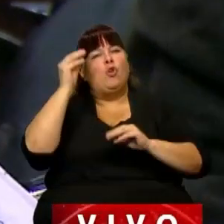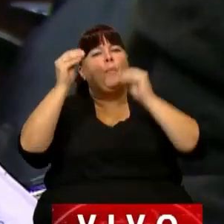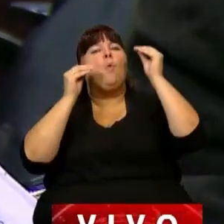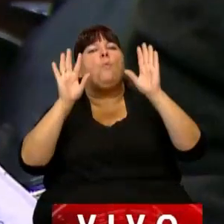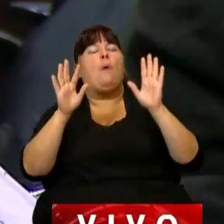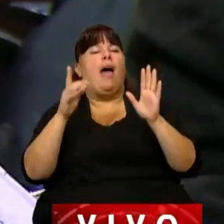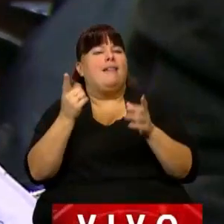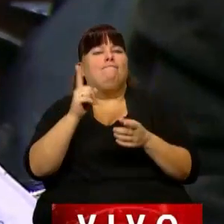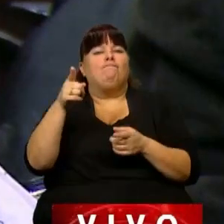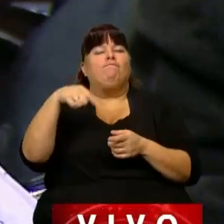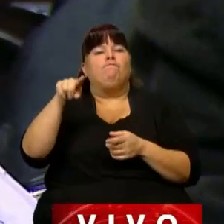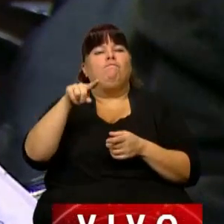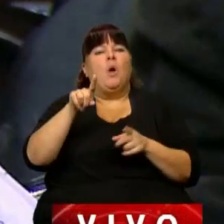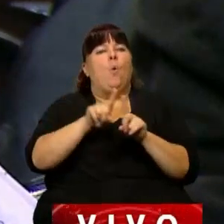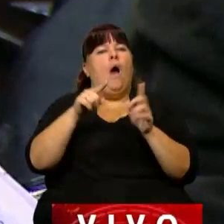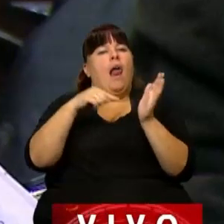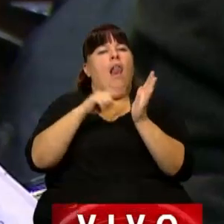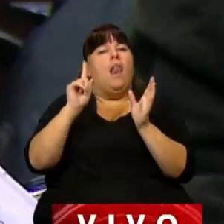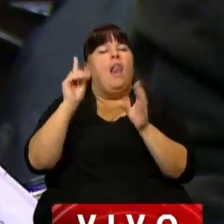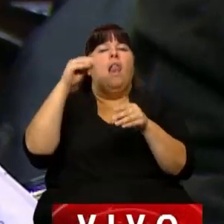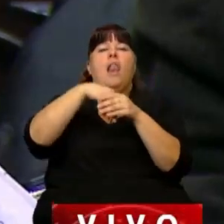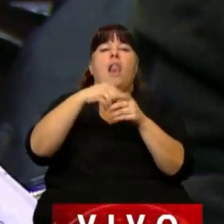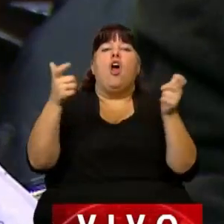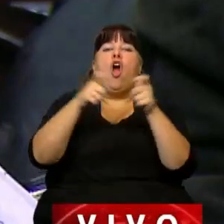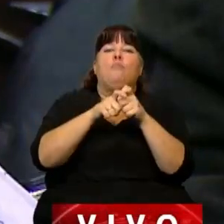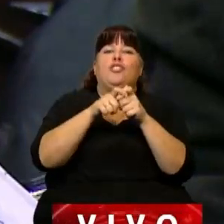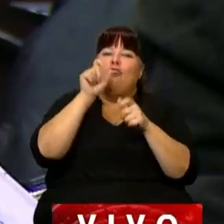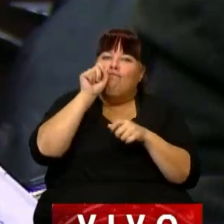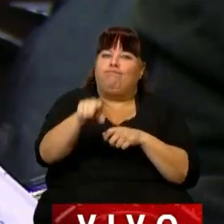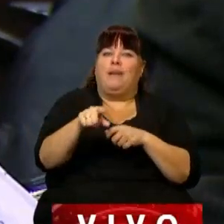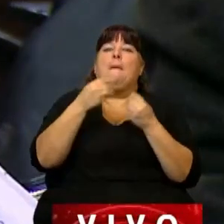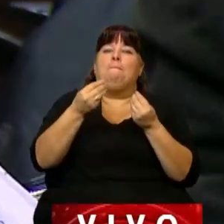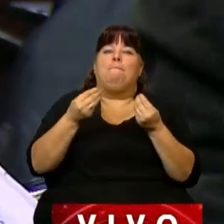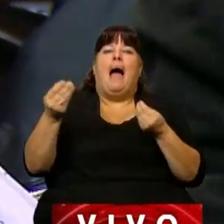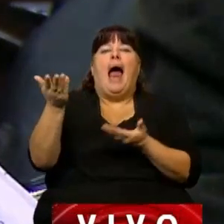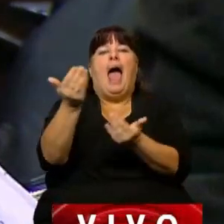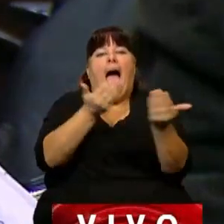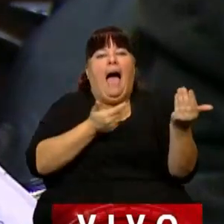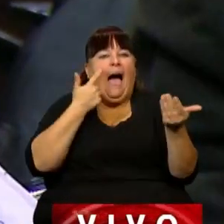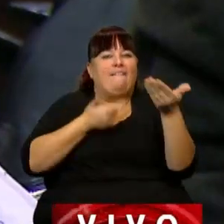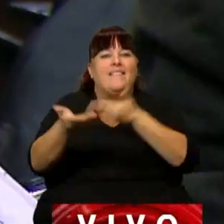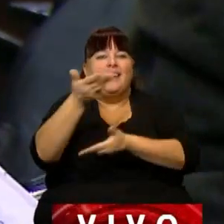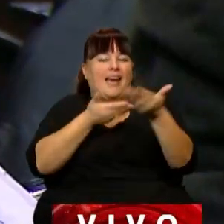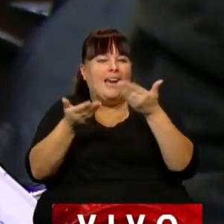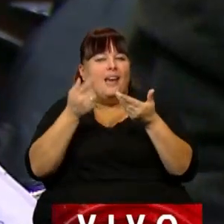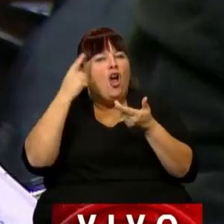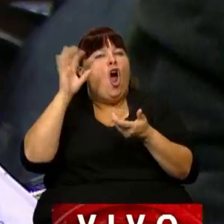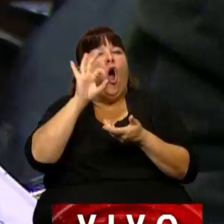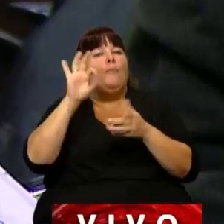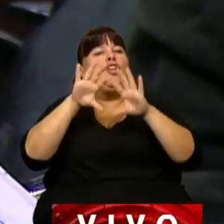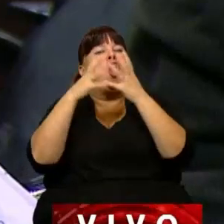preocupación que tampoco ha tenido intervención la comisión correspondiente para poder tener una